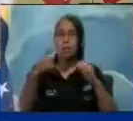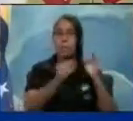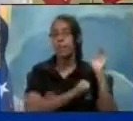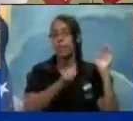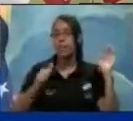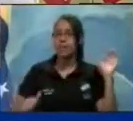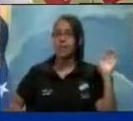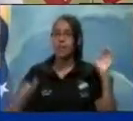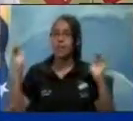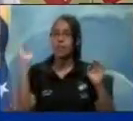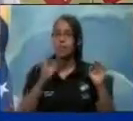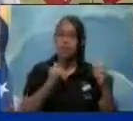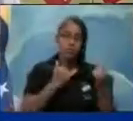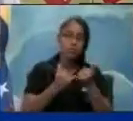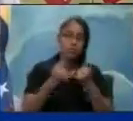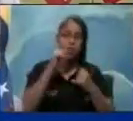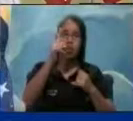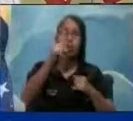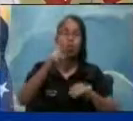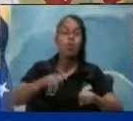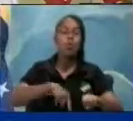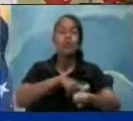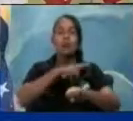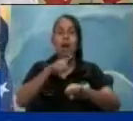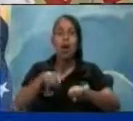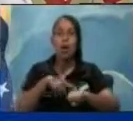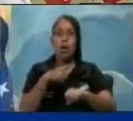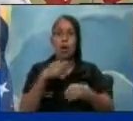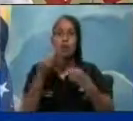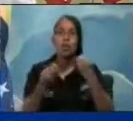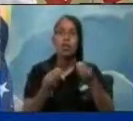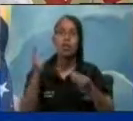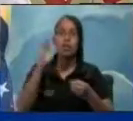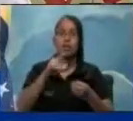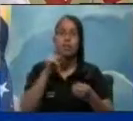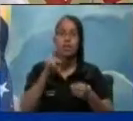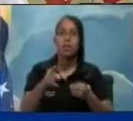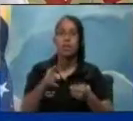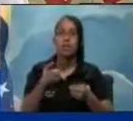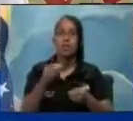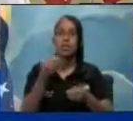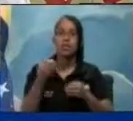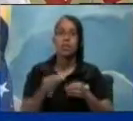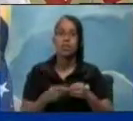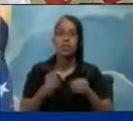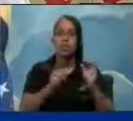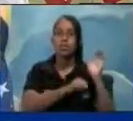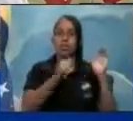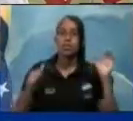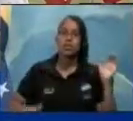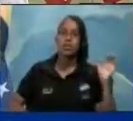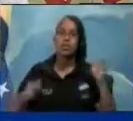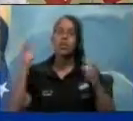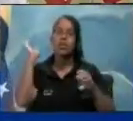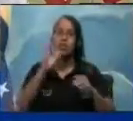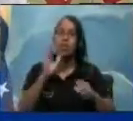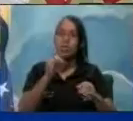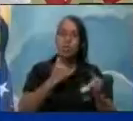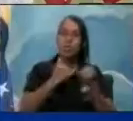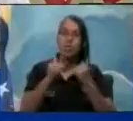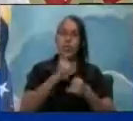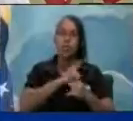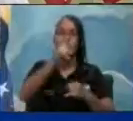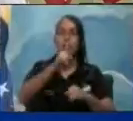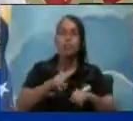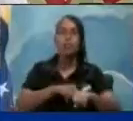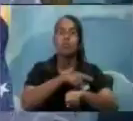al cabo de una hora, ¿cómo estaban ellos, hermano Argeni, cuando el Señor vino al cabo de una